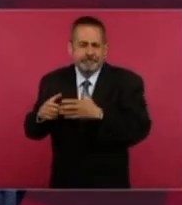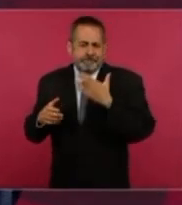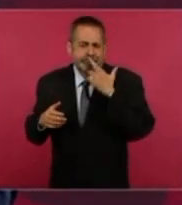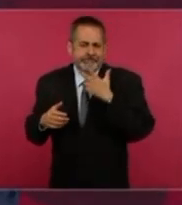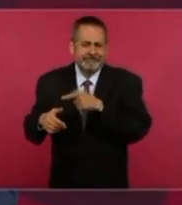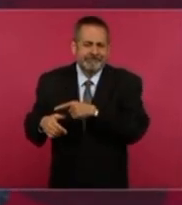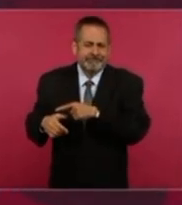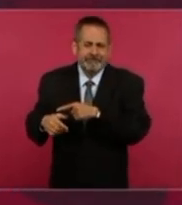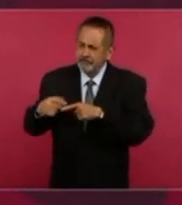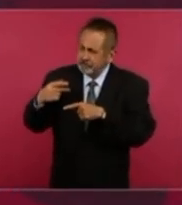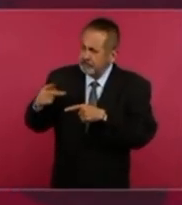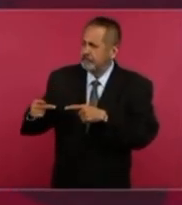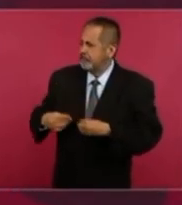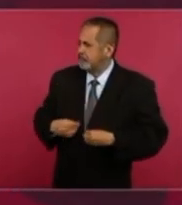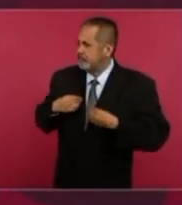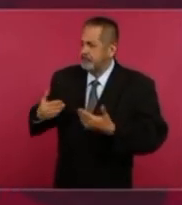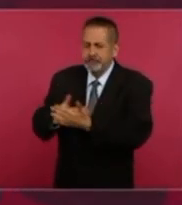en sus pueblos,